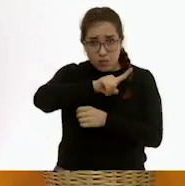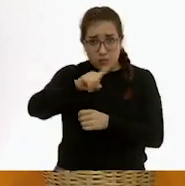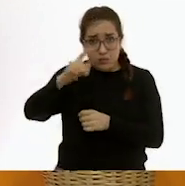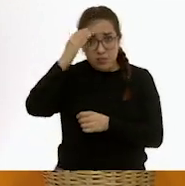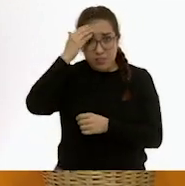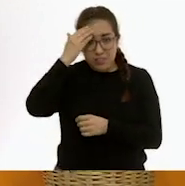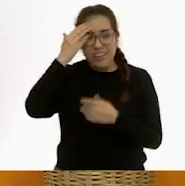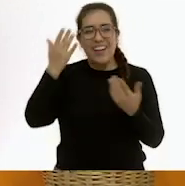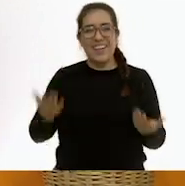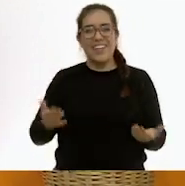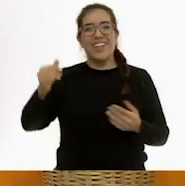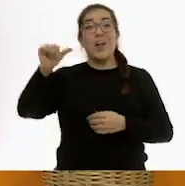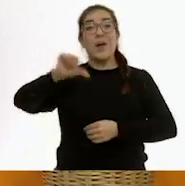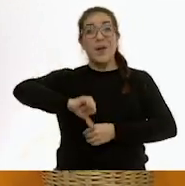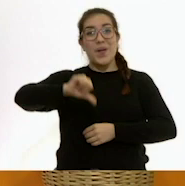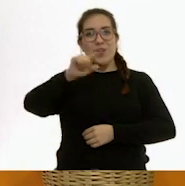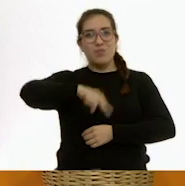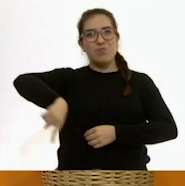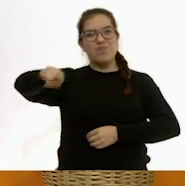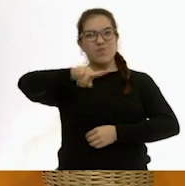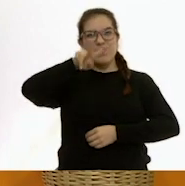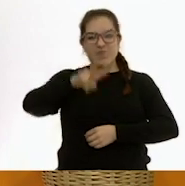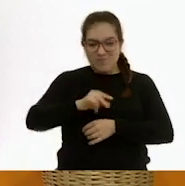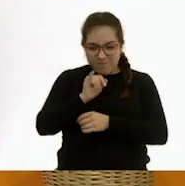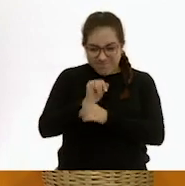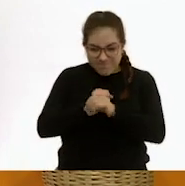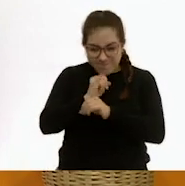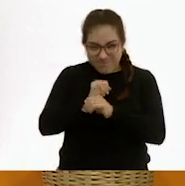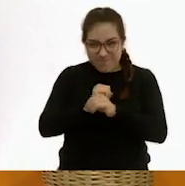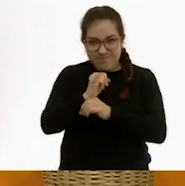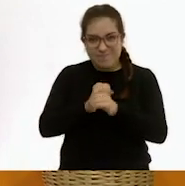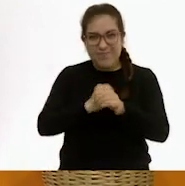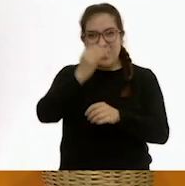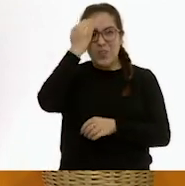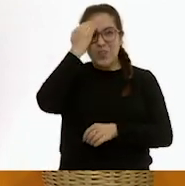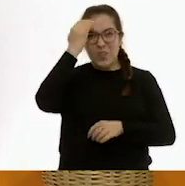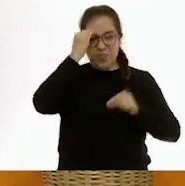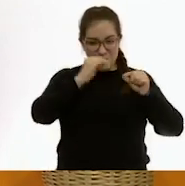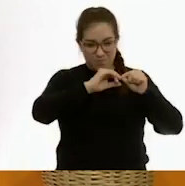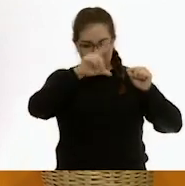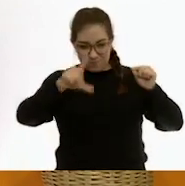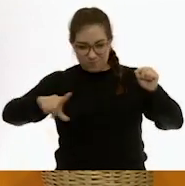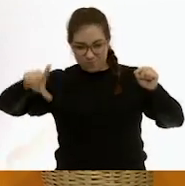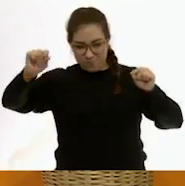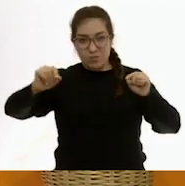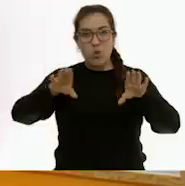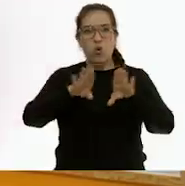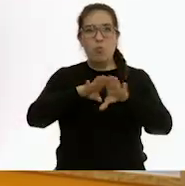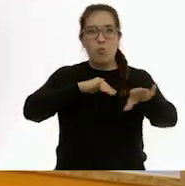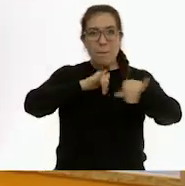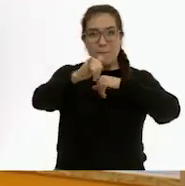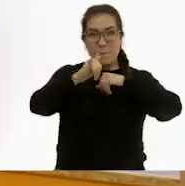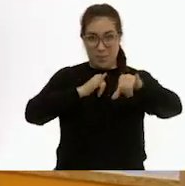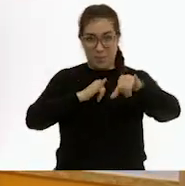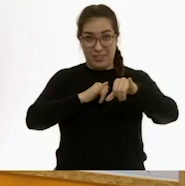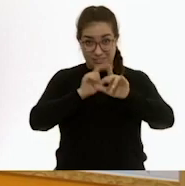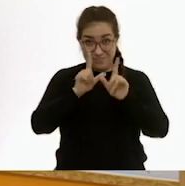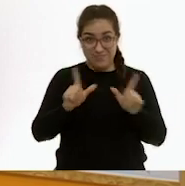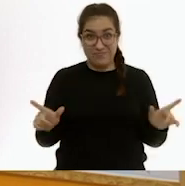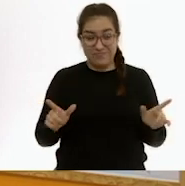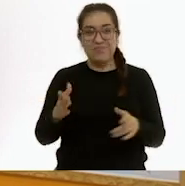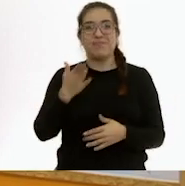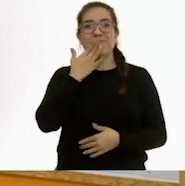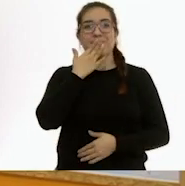Hoy vamos a convertirnos en todos unos exploradores para conocer el fondo del mapa de nuestro país. ¿Están listos?